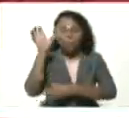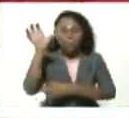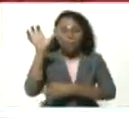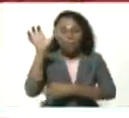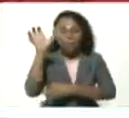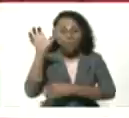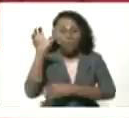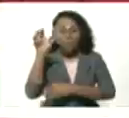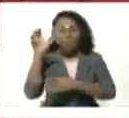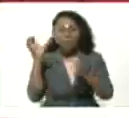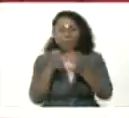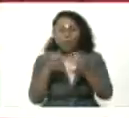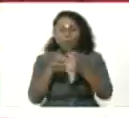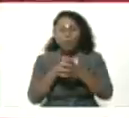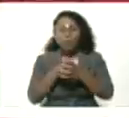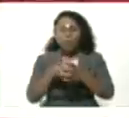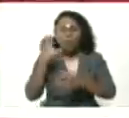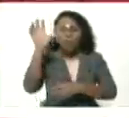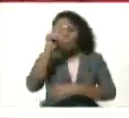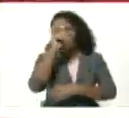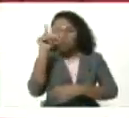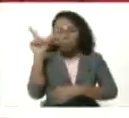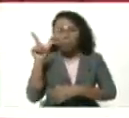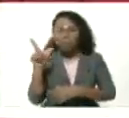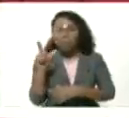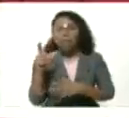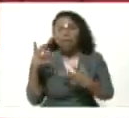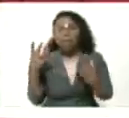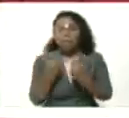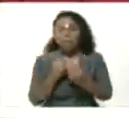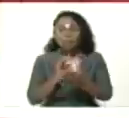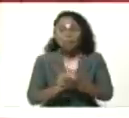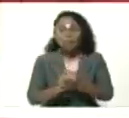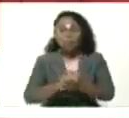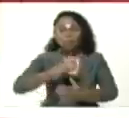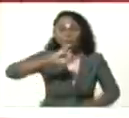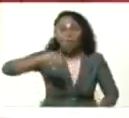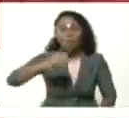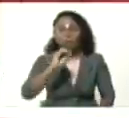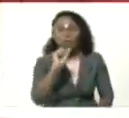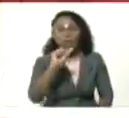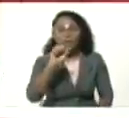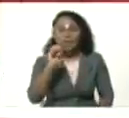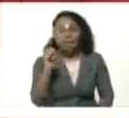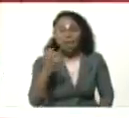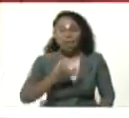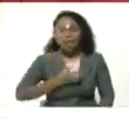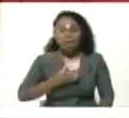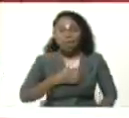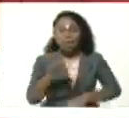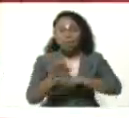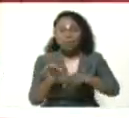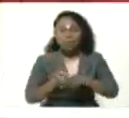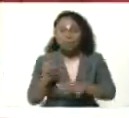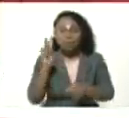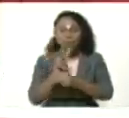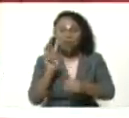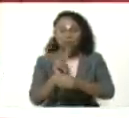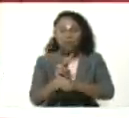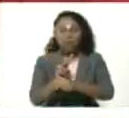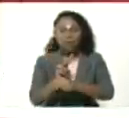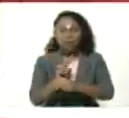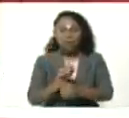del Polo Patriótico, del PSUV, el compatriota José Terán. Para la alcaldía del municipio Vargas, del estado La